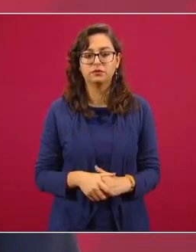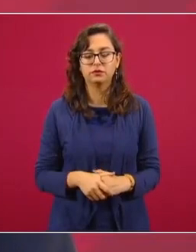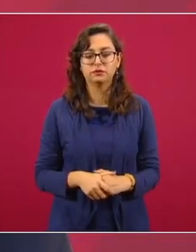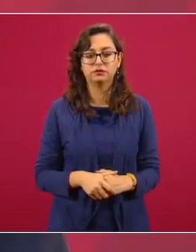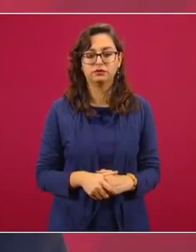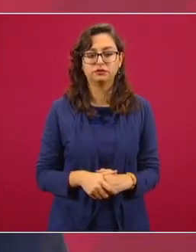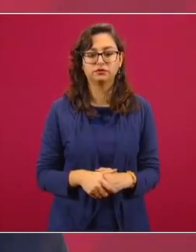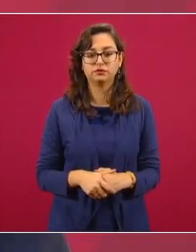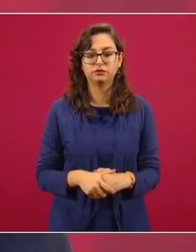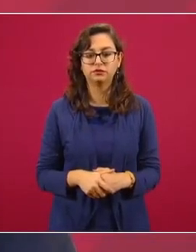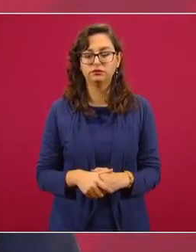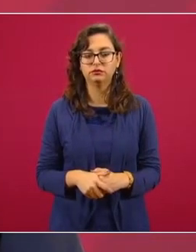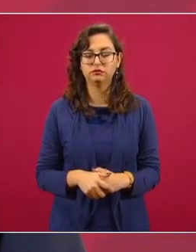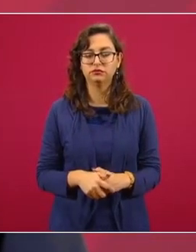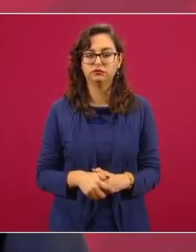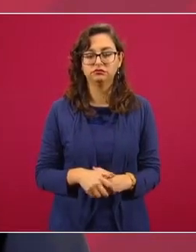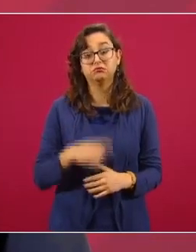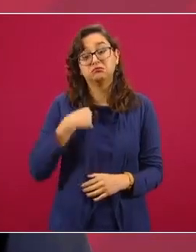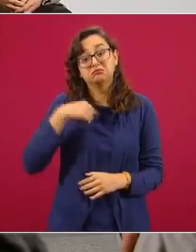considero que sea cierto.